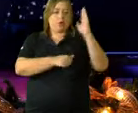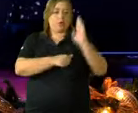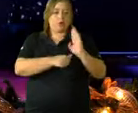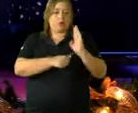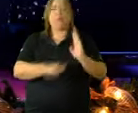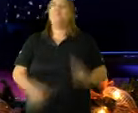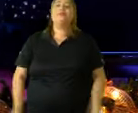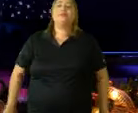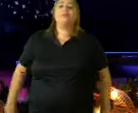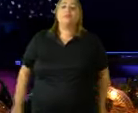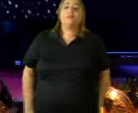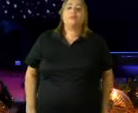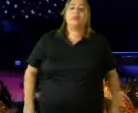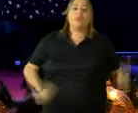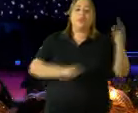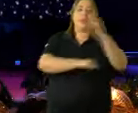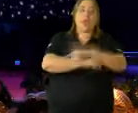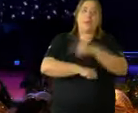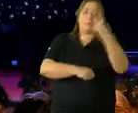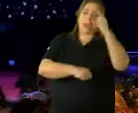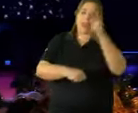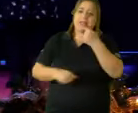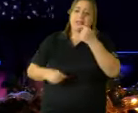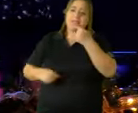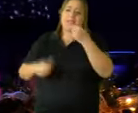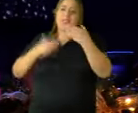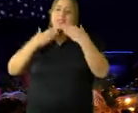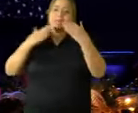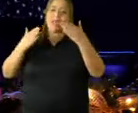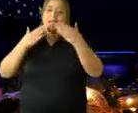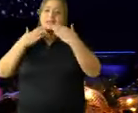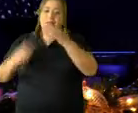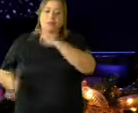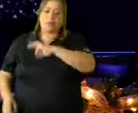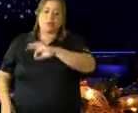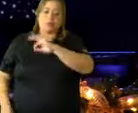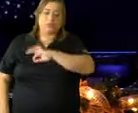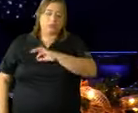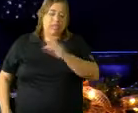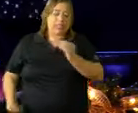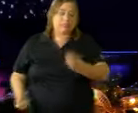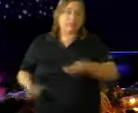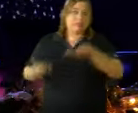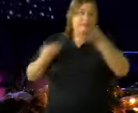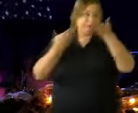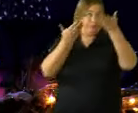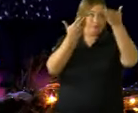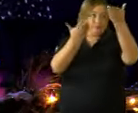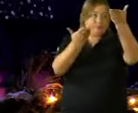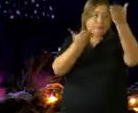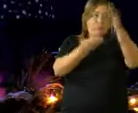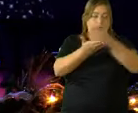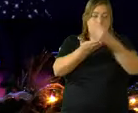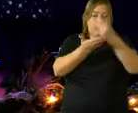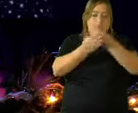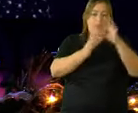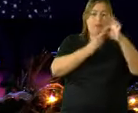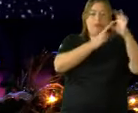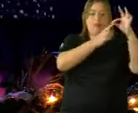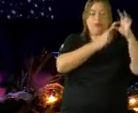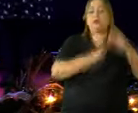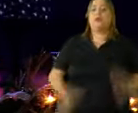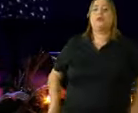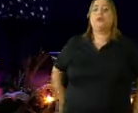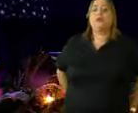agradar. Es un día para dar gracias, vamos a aprovechar, le traemos nuestra ofrenda de acción de gracias, y es lo que dice el